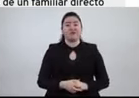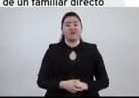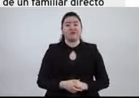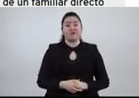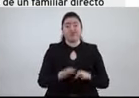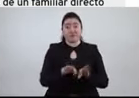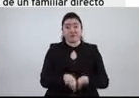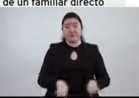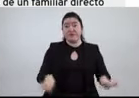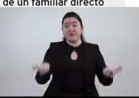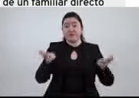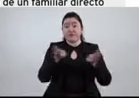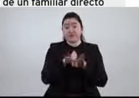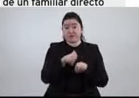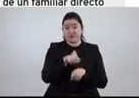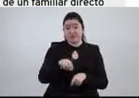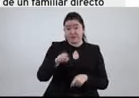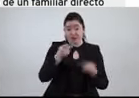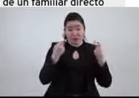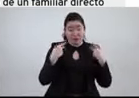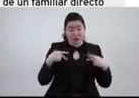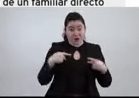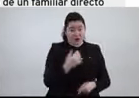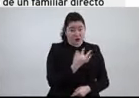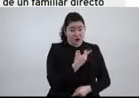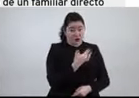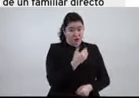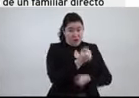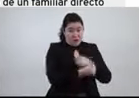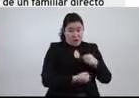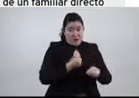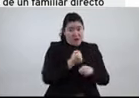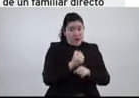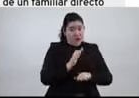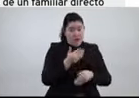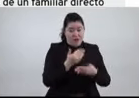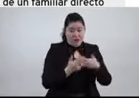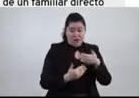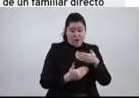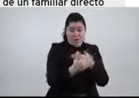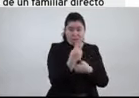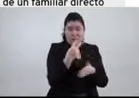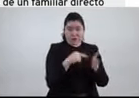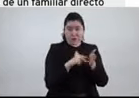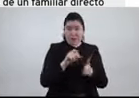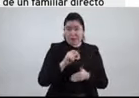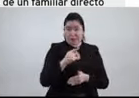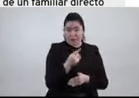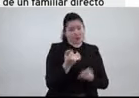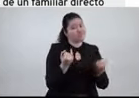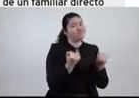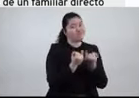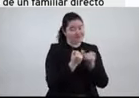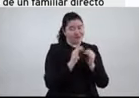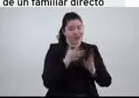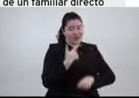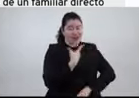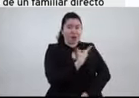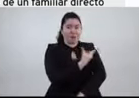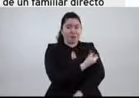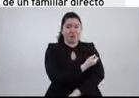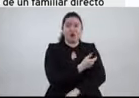Es importante aclarar que personas que cumplan 50 años en este año 2021 también serán recibidas hasta